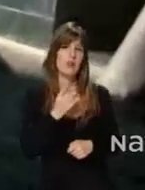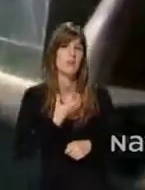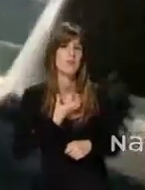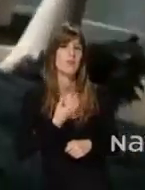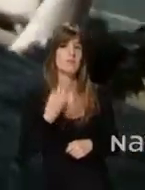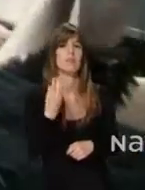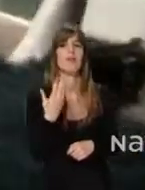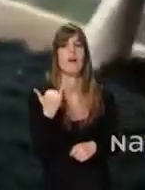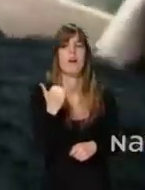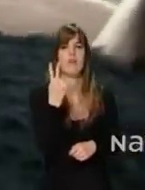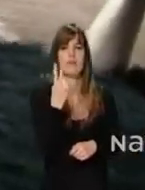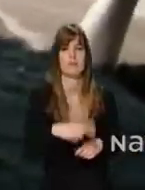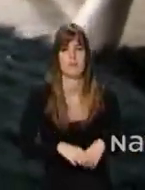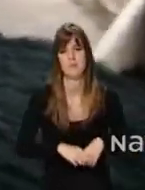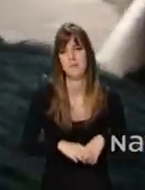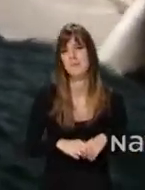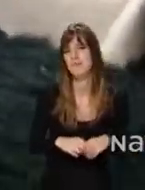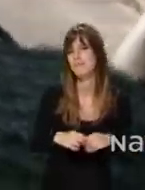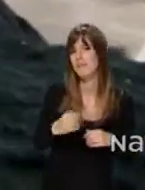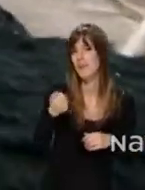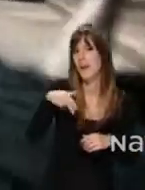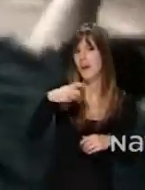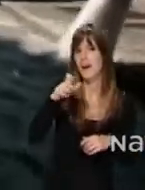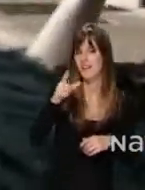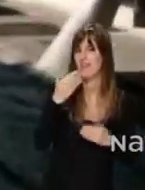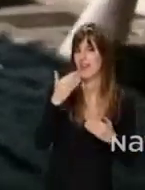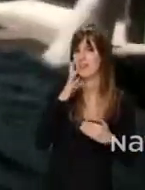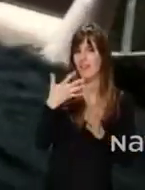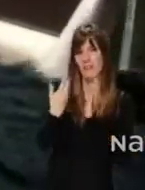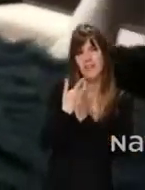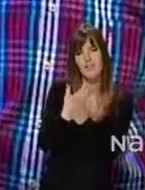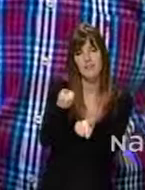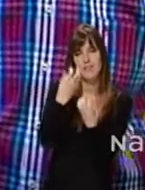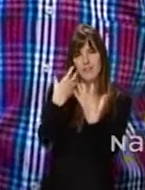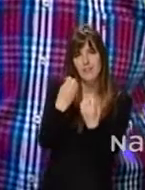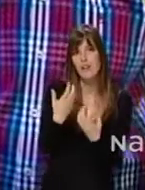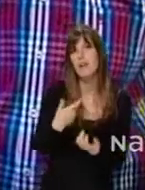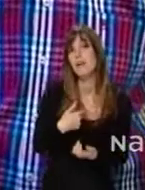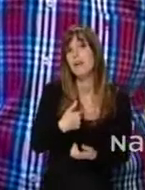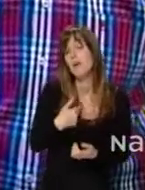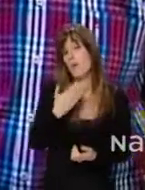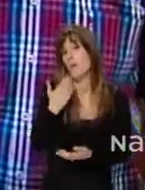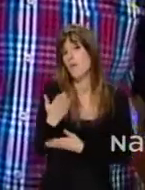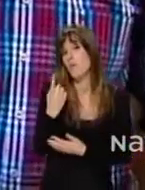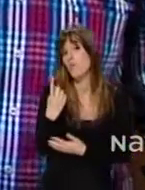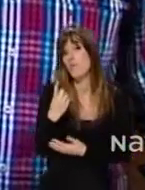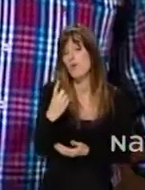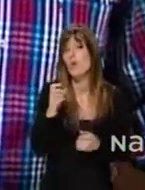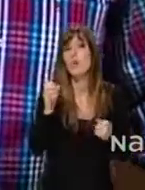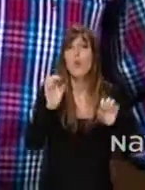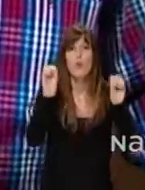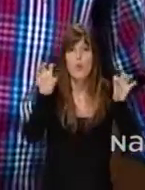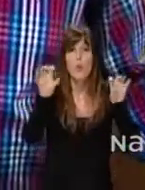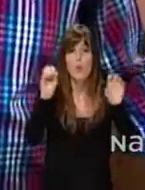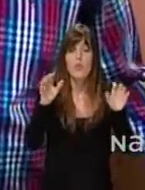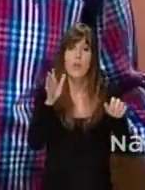estos. Ángel, pues muchas gracias. Oye, ¿a vosotros? Por esta charla. A vosotros. Nada, y a mí me haces un toro con luces. Con luces